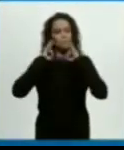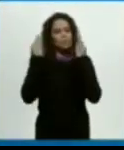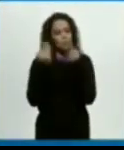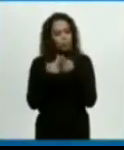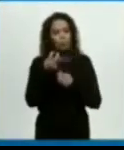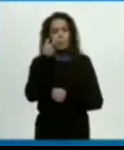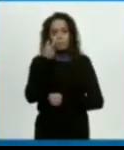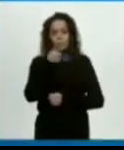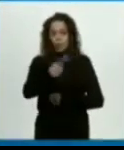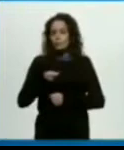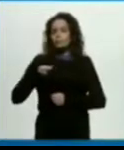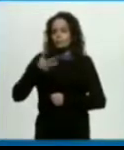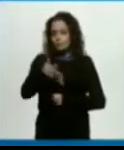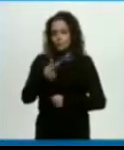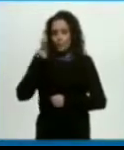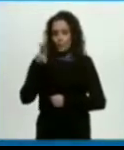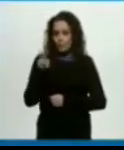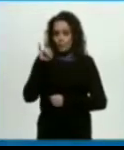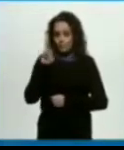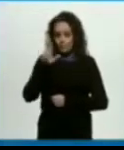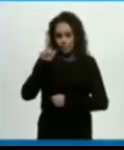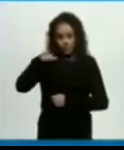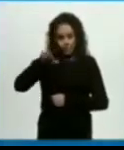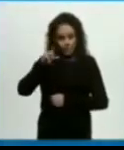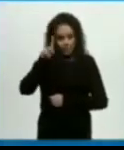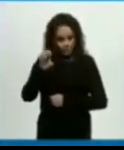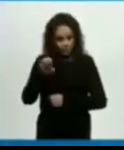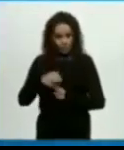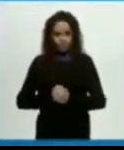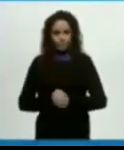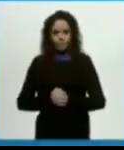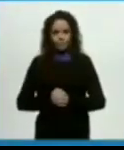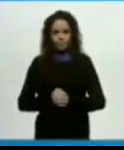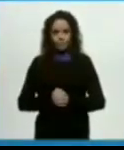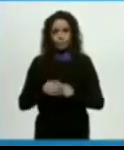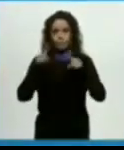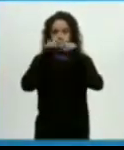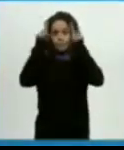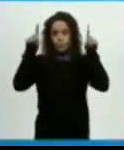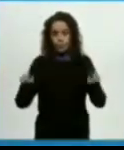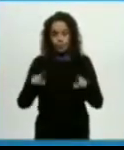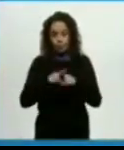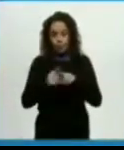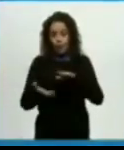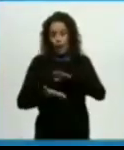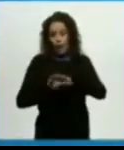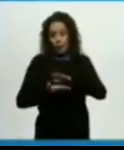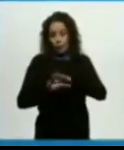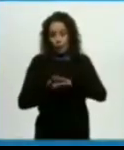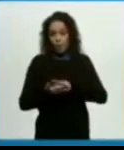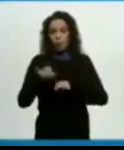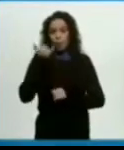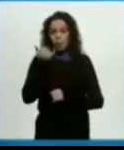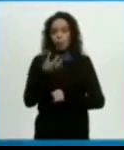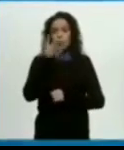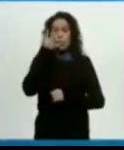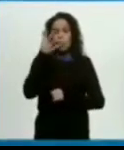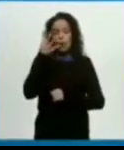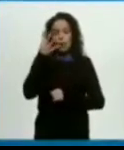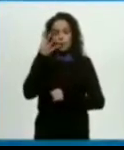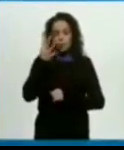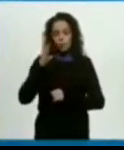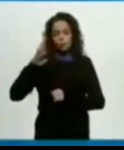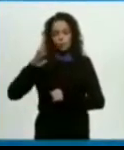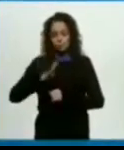así. La pirámide tiene una cara en forma de cuadrado y cuatro caras